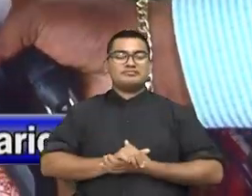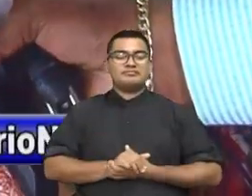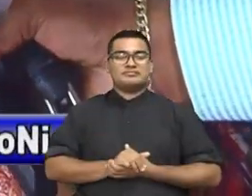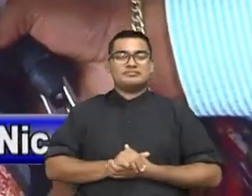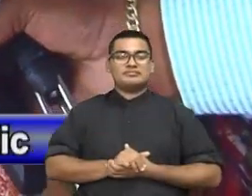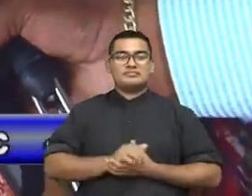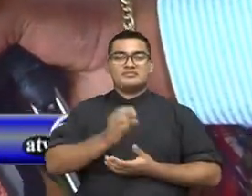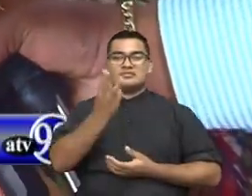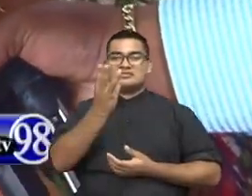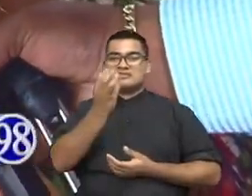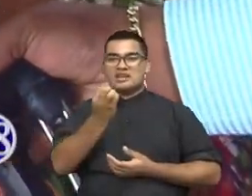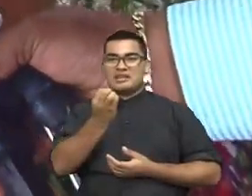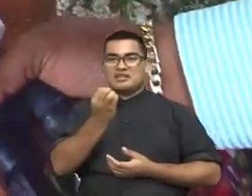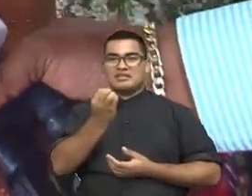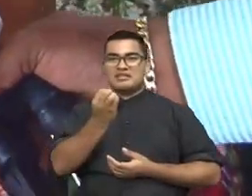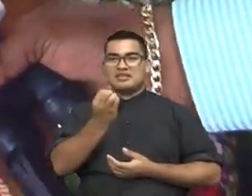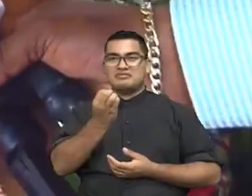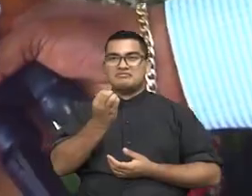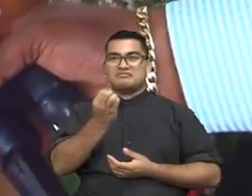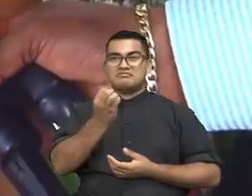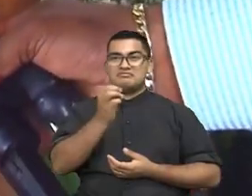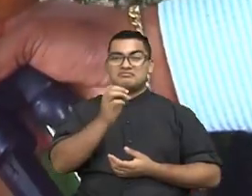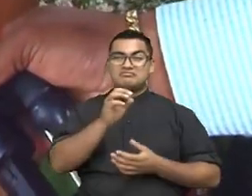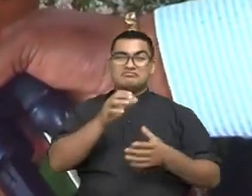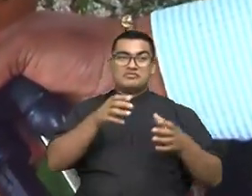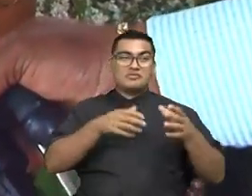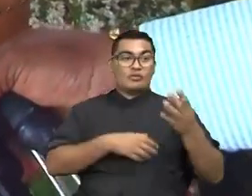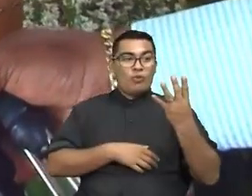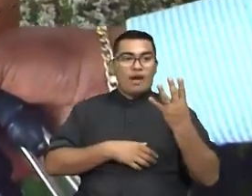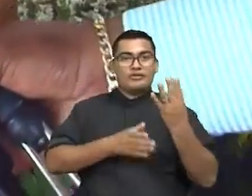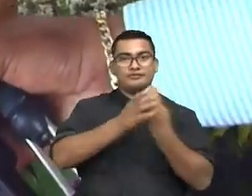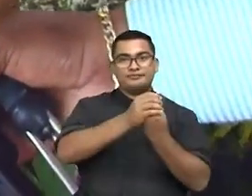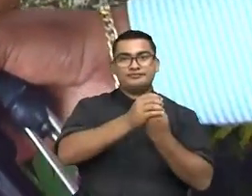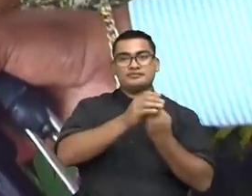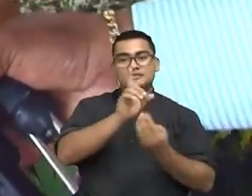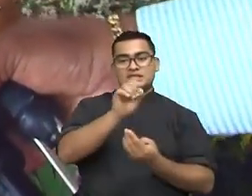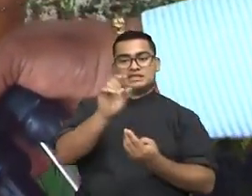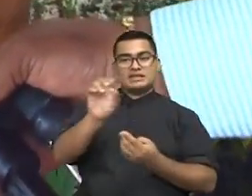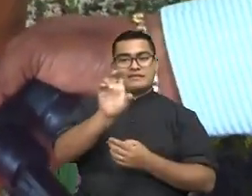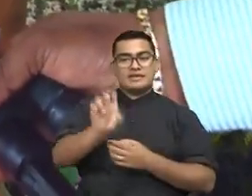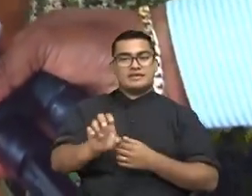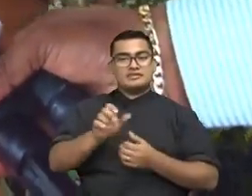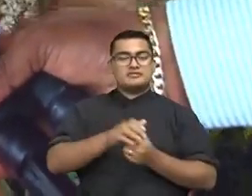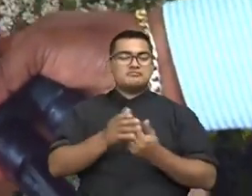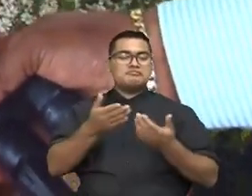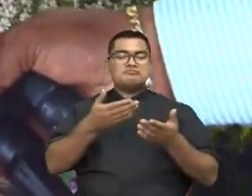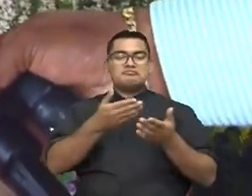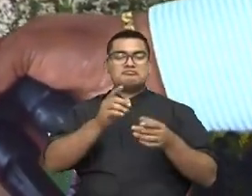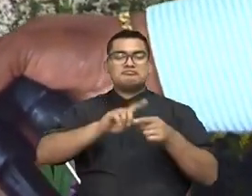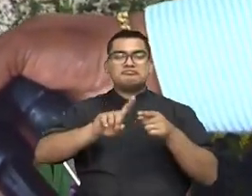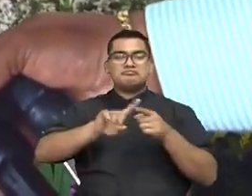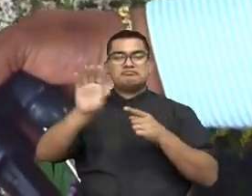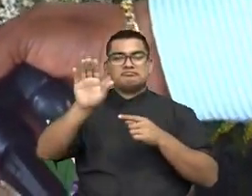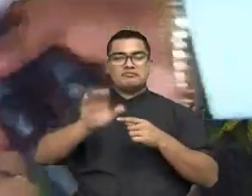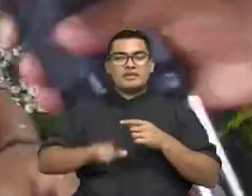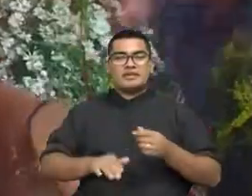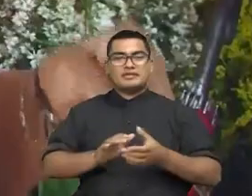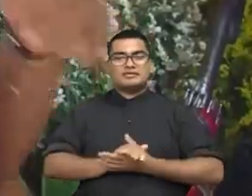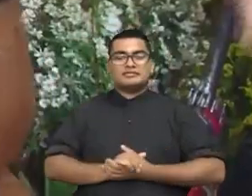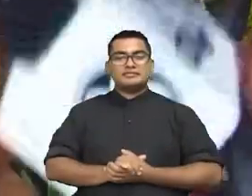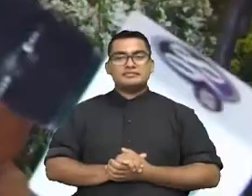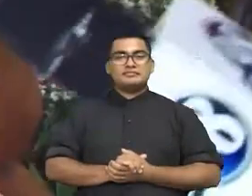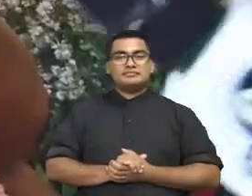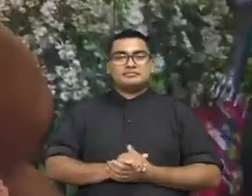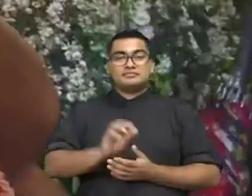Hay a 30, 3 en, 4 en 100, favorable. ¿Y el